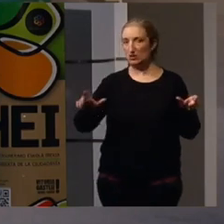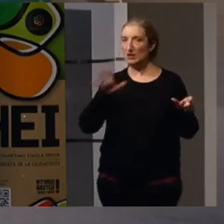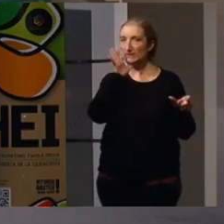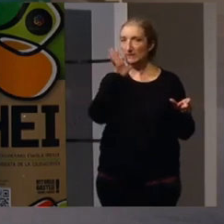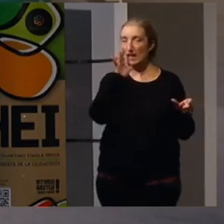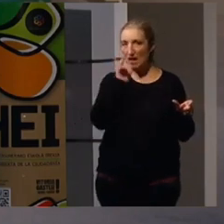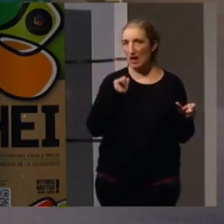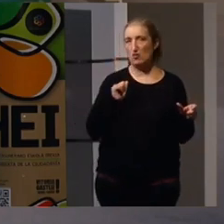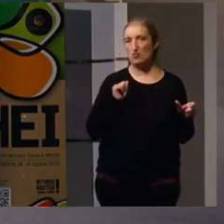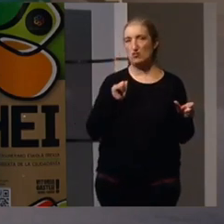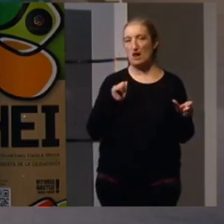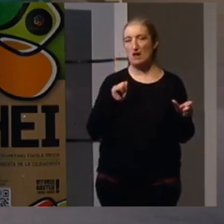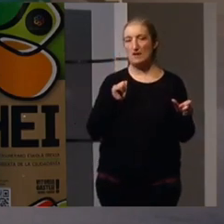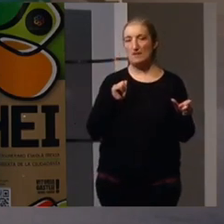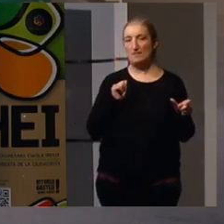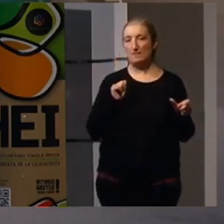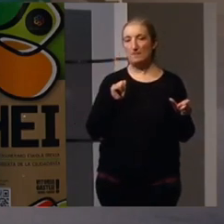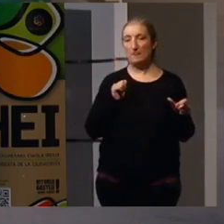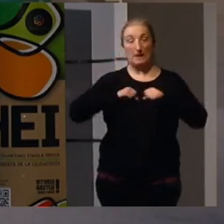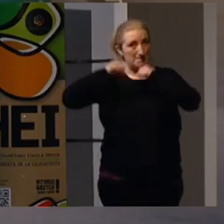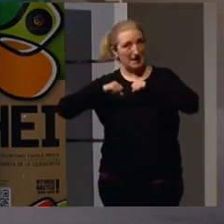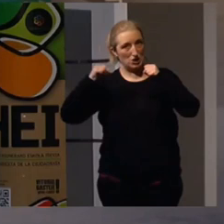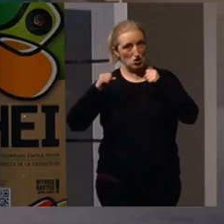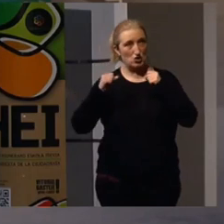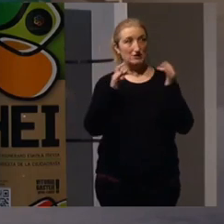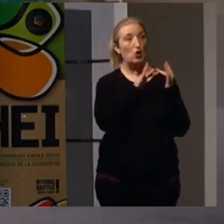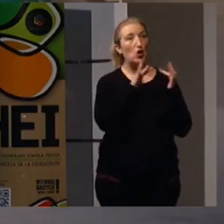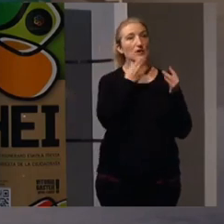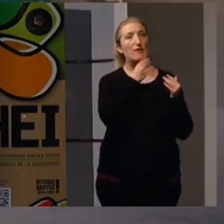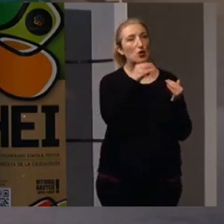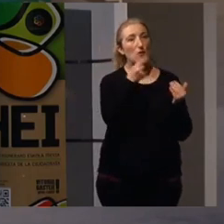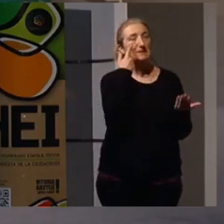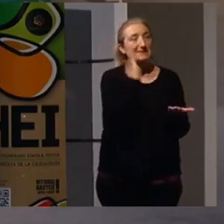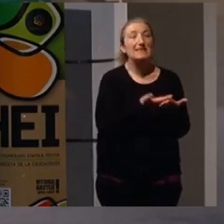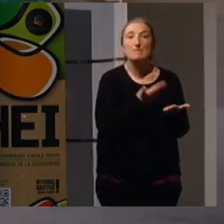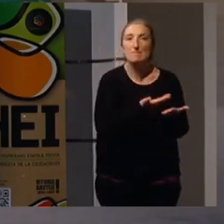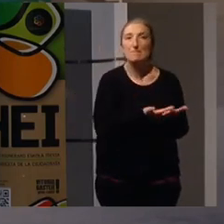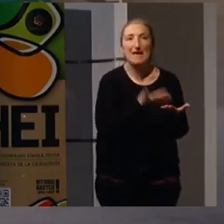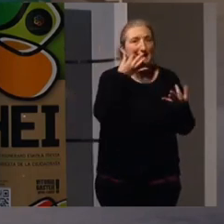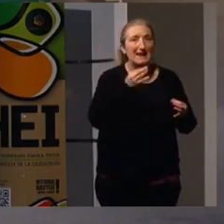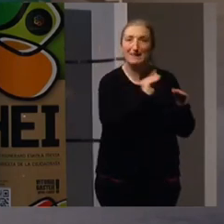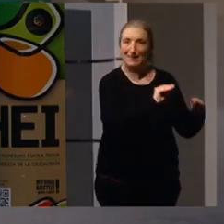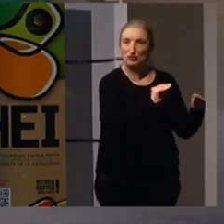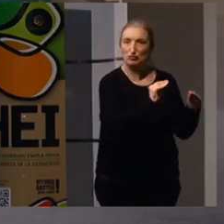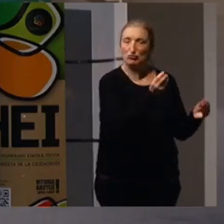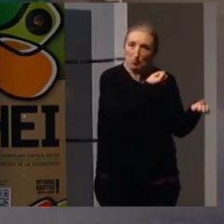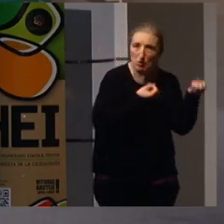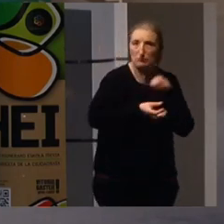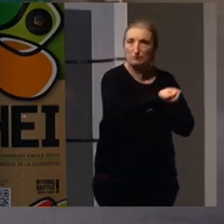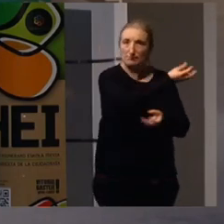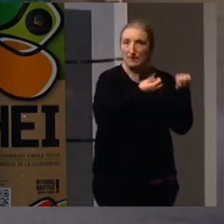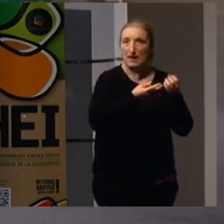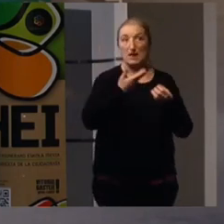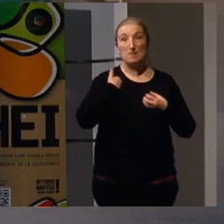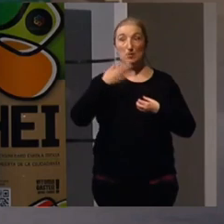vida ¿no? y generacionalmente pues son personas mayores, pasen tiempo con personas jóvenes y vean que en realidad lo que